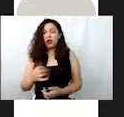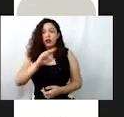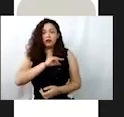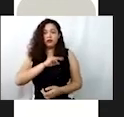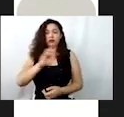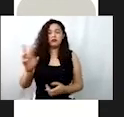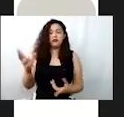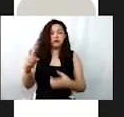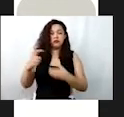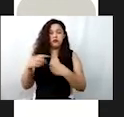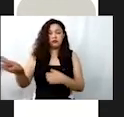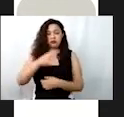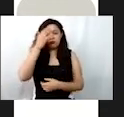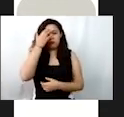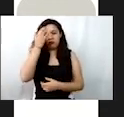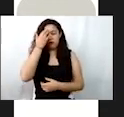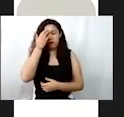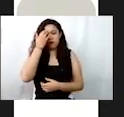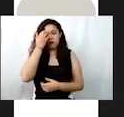las